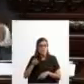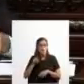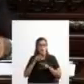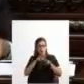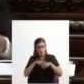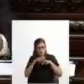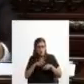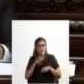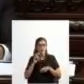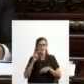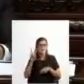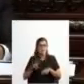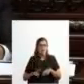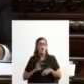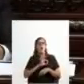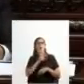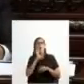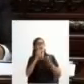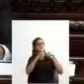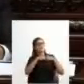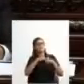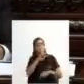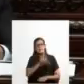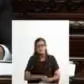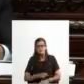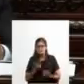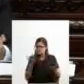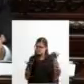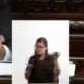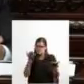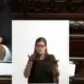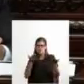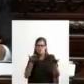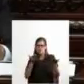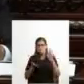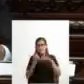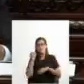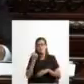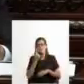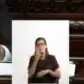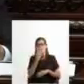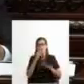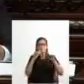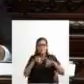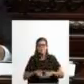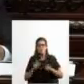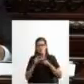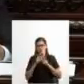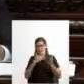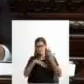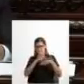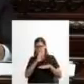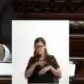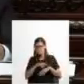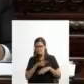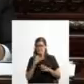el hortícola. O que la cerveza sea más barata. 24 millones de dólares más. Se